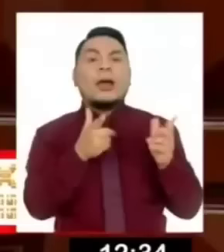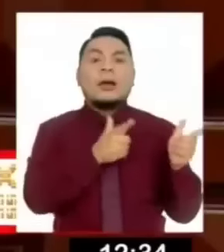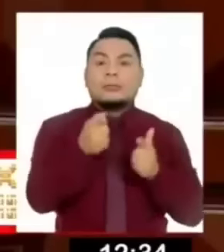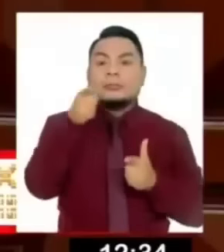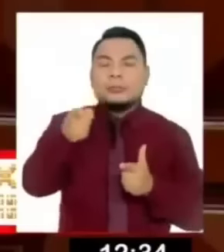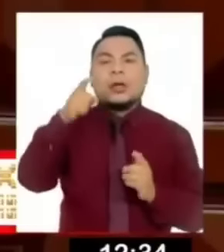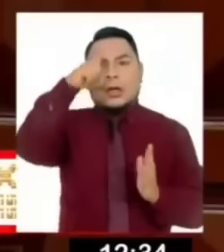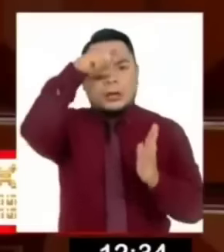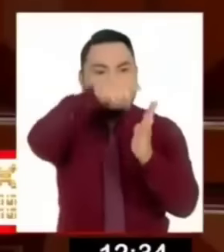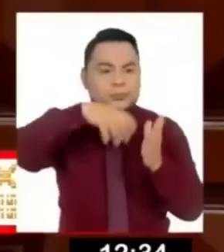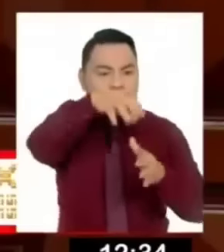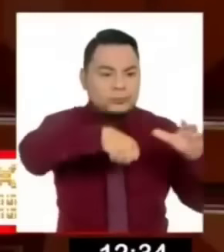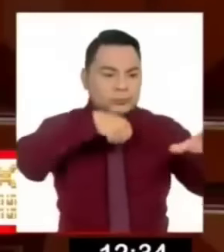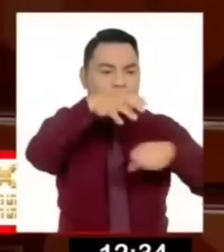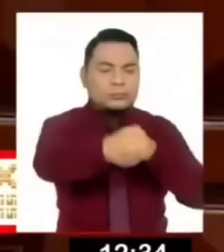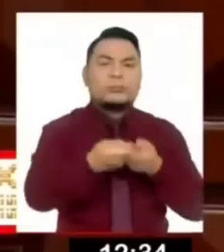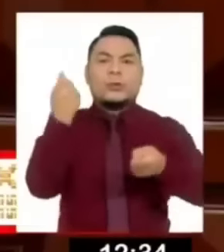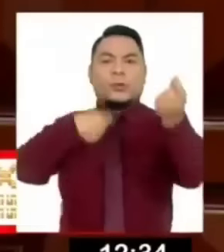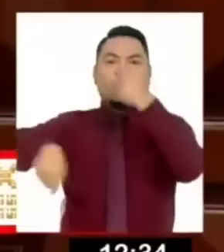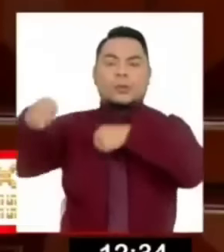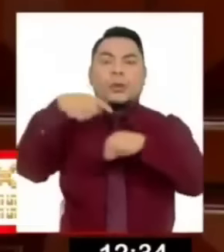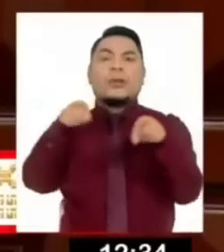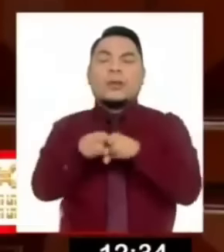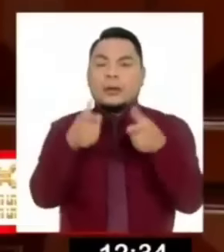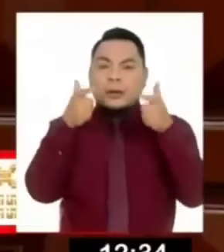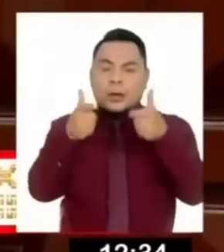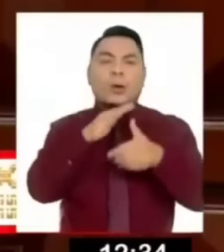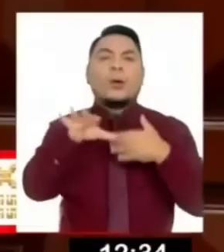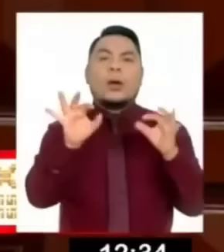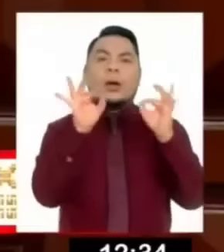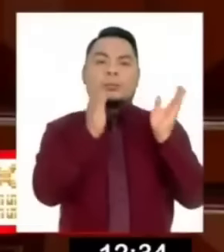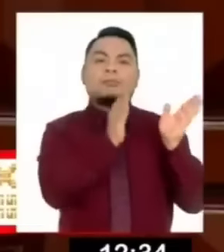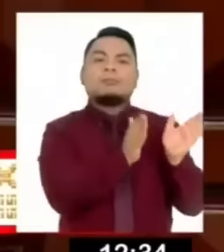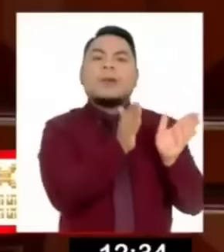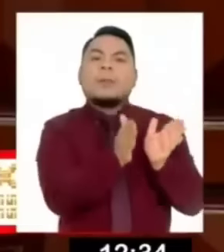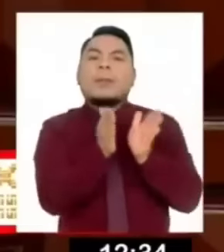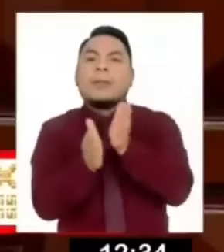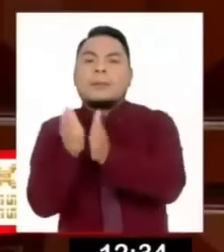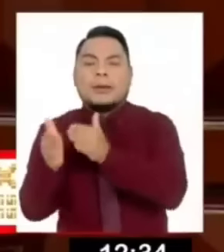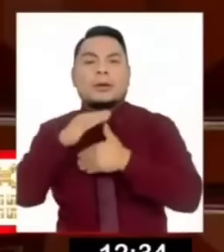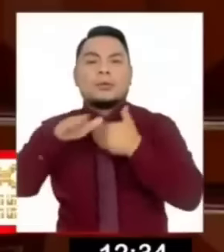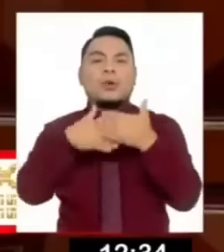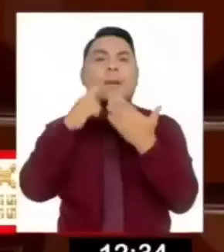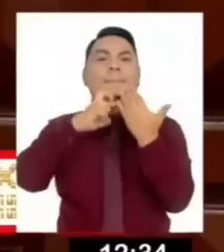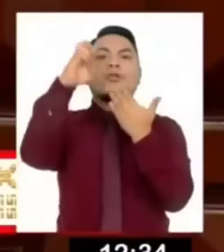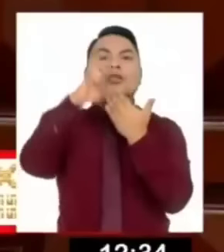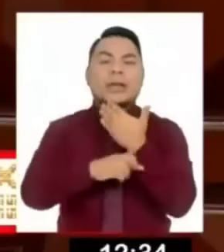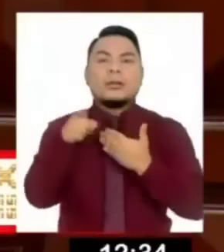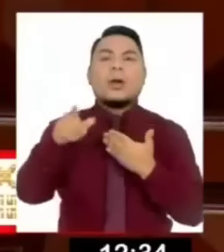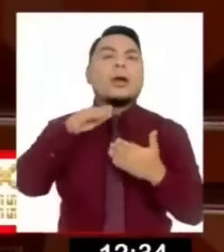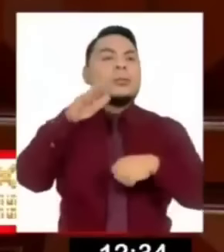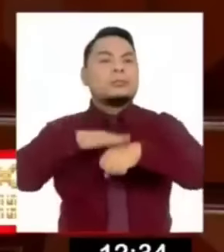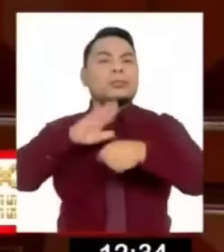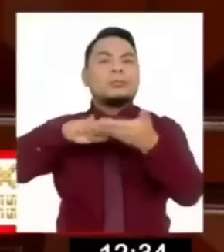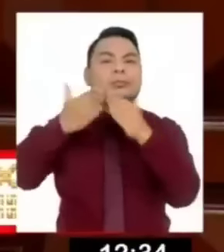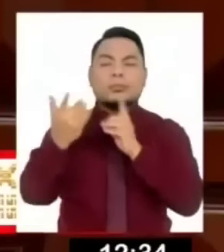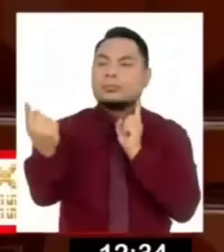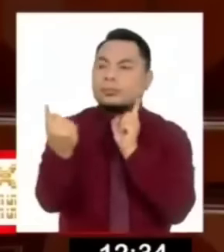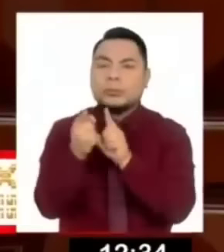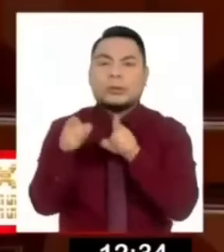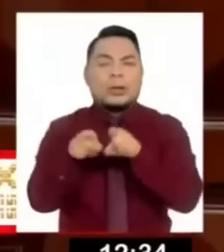la explotación, el control y el cierre adecuado de cada proyecto. Haremos lo